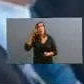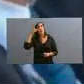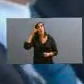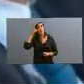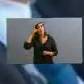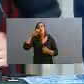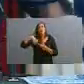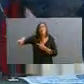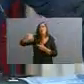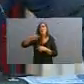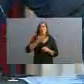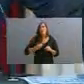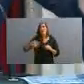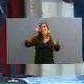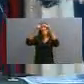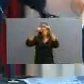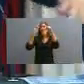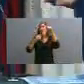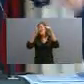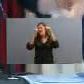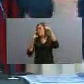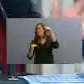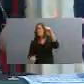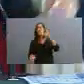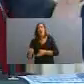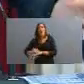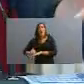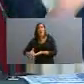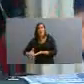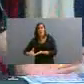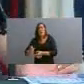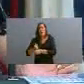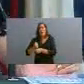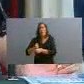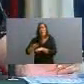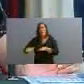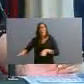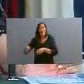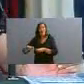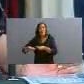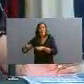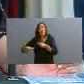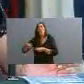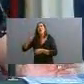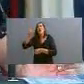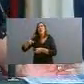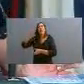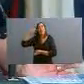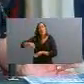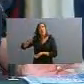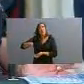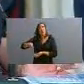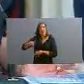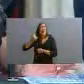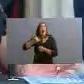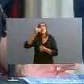estamentos, del presidente hasta el último abogado que hace escritorio, que hace pasillo en tribunales.